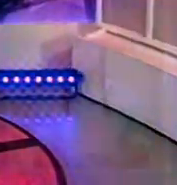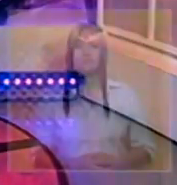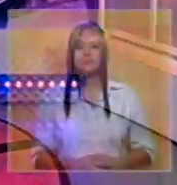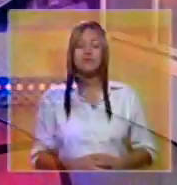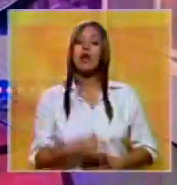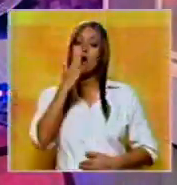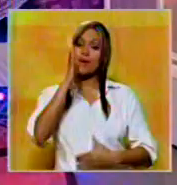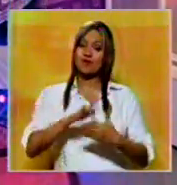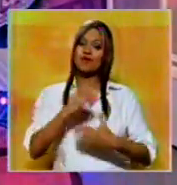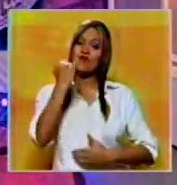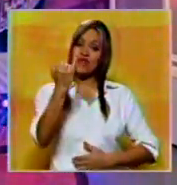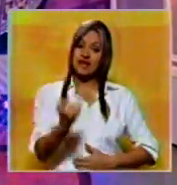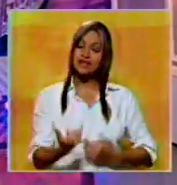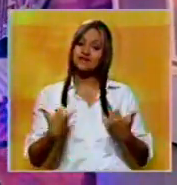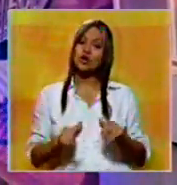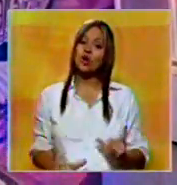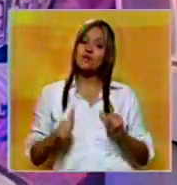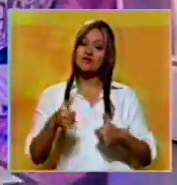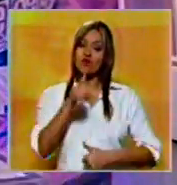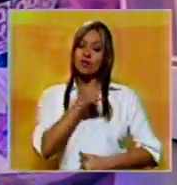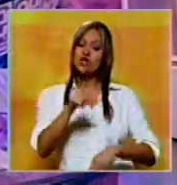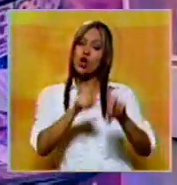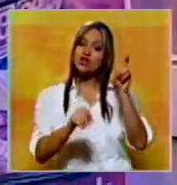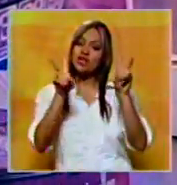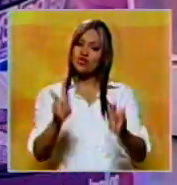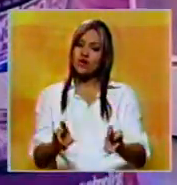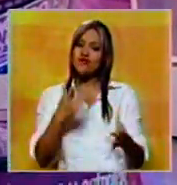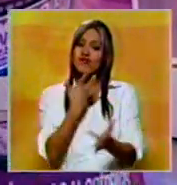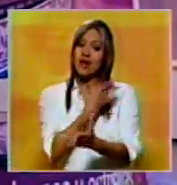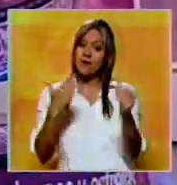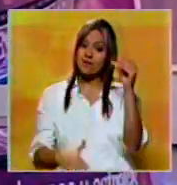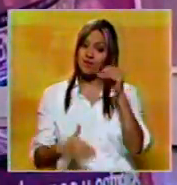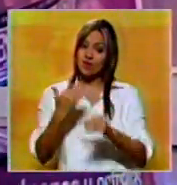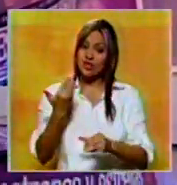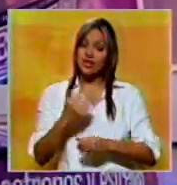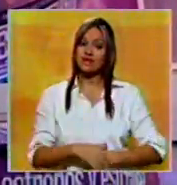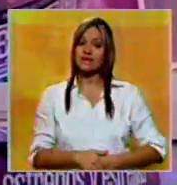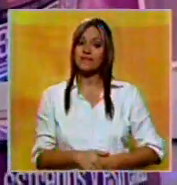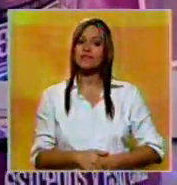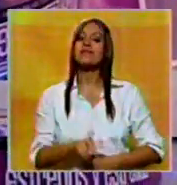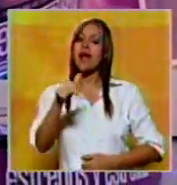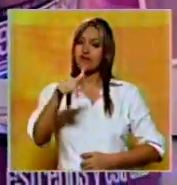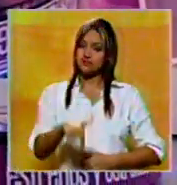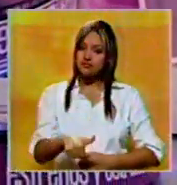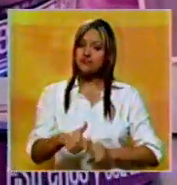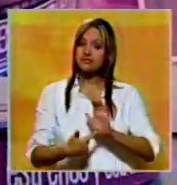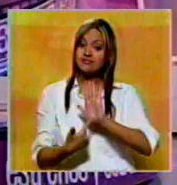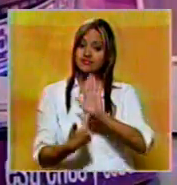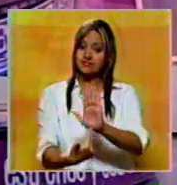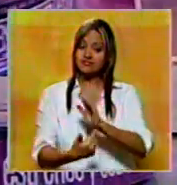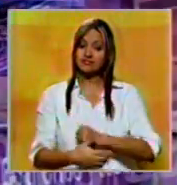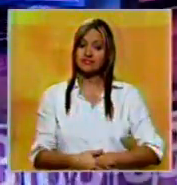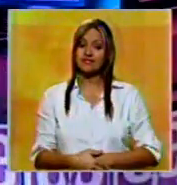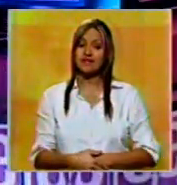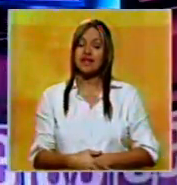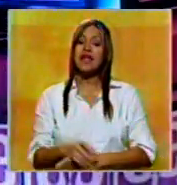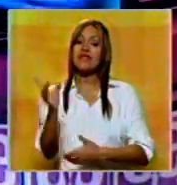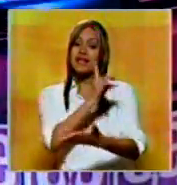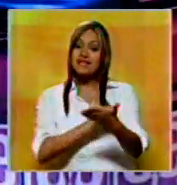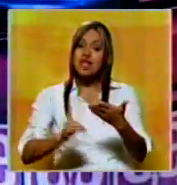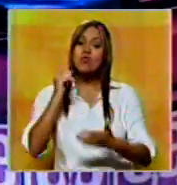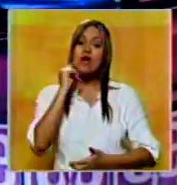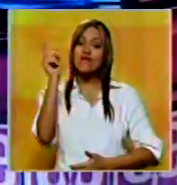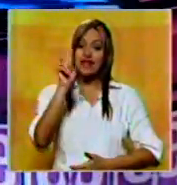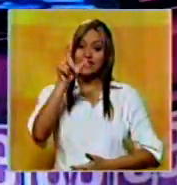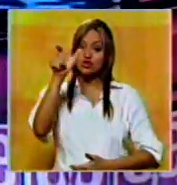Hola, ¿qué tal, amigos? Yo soy Federica Guzmán y desde ya comenzamos nuestro acostumbrado recorrido por las noticias del entretenimiento aquí en Estrenos y Estrellas. La diseñadora